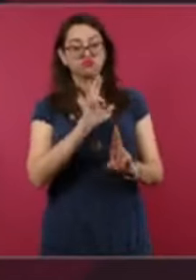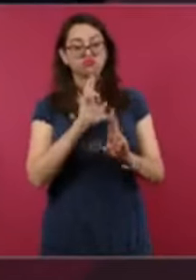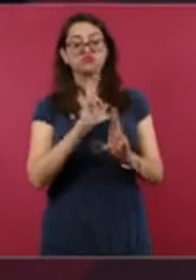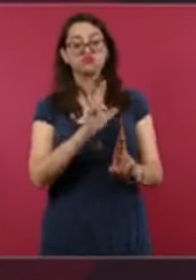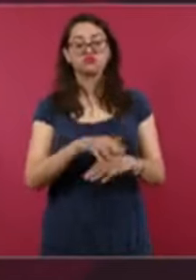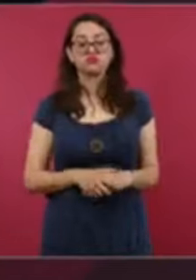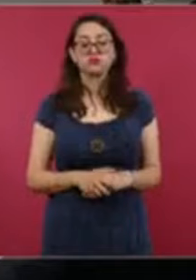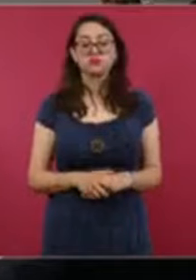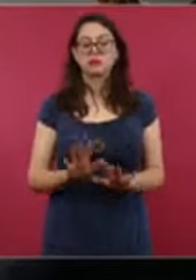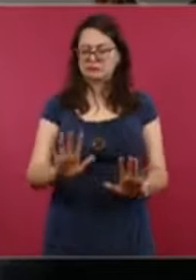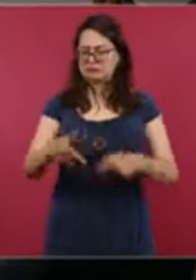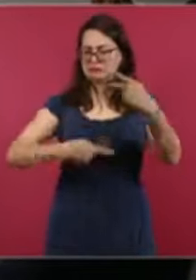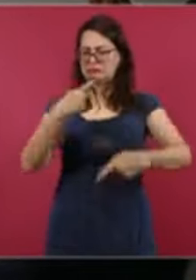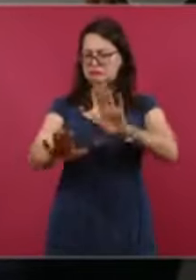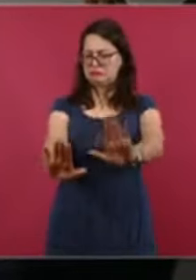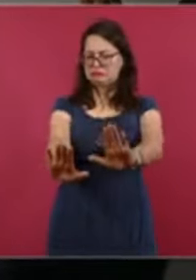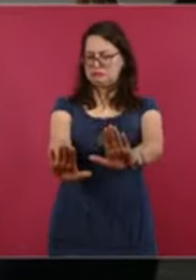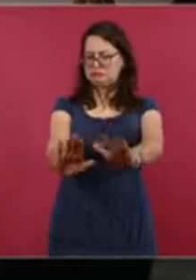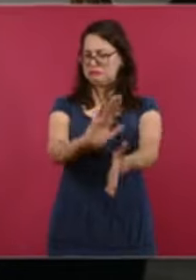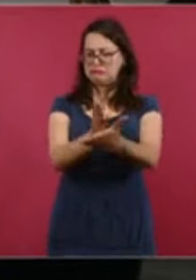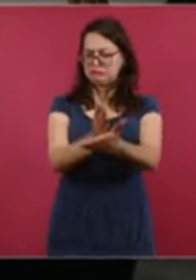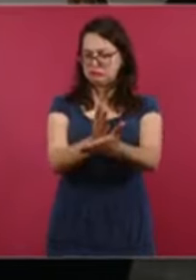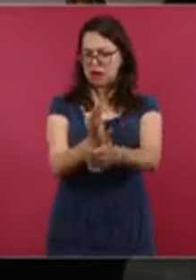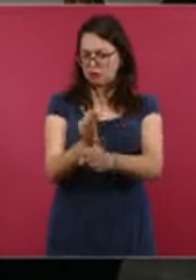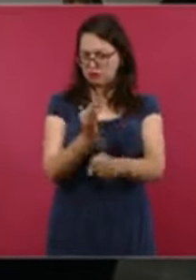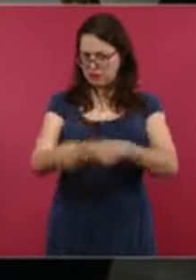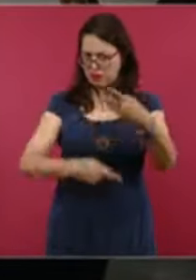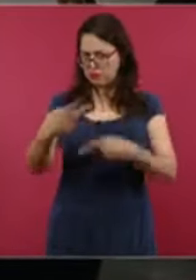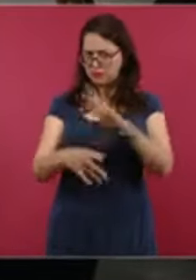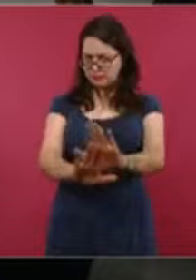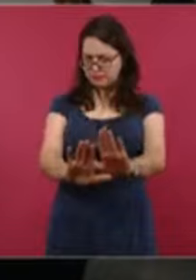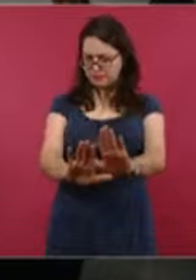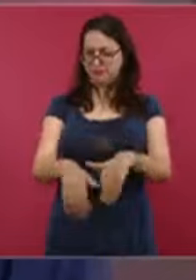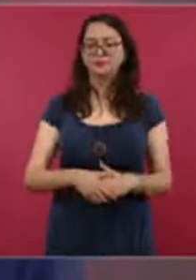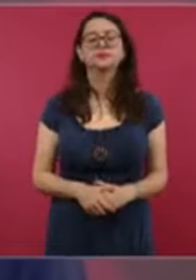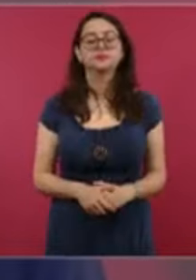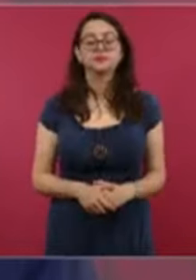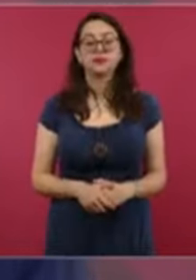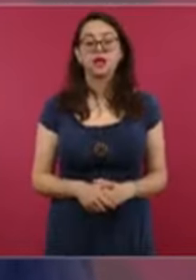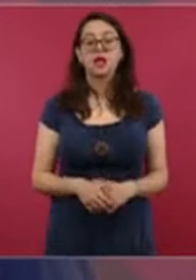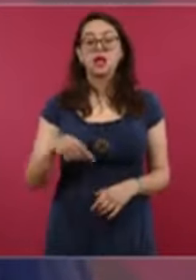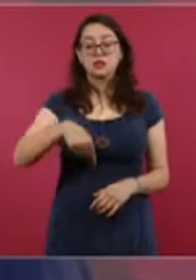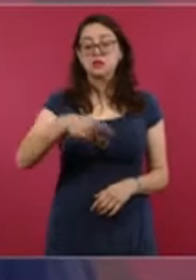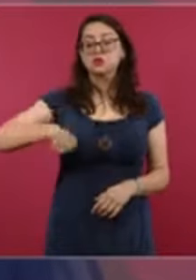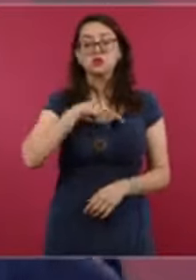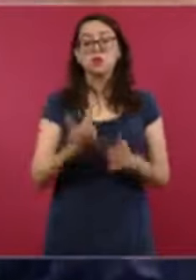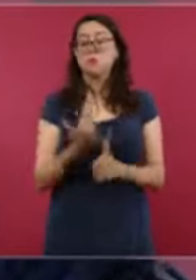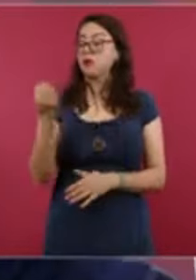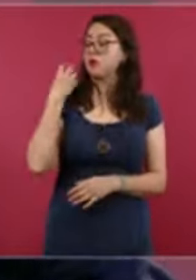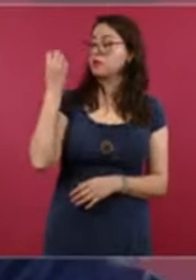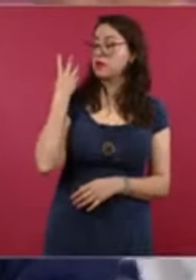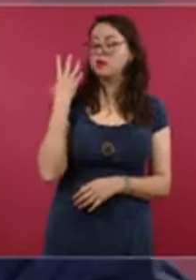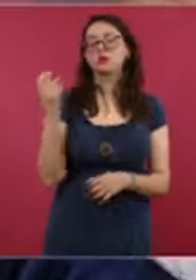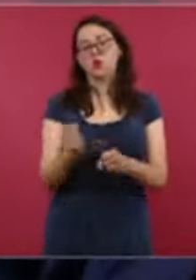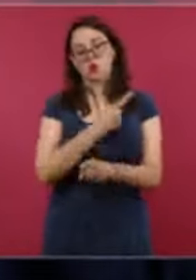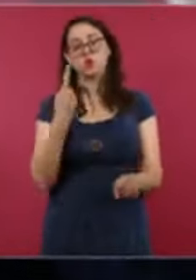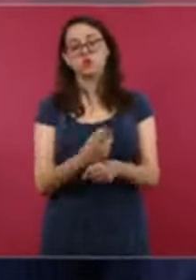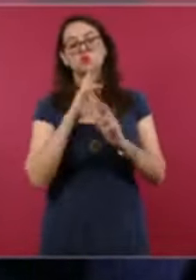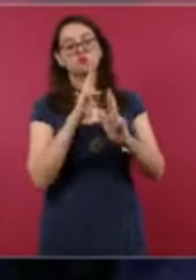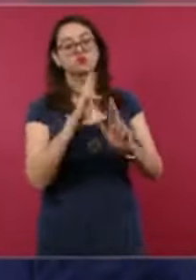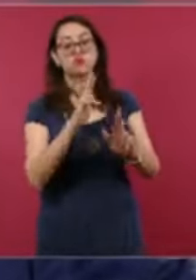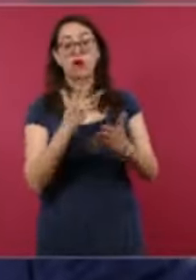No voy a contestar ahora nada, hasta que terminemos. Que tenemos esta oportunidad, porque antes